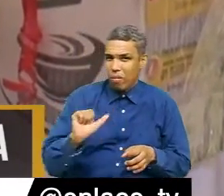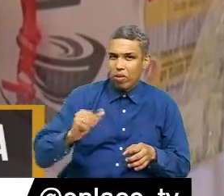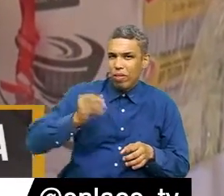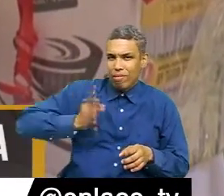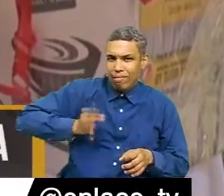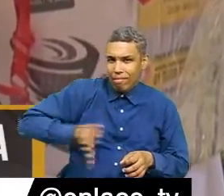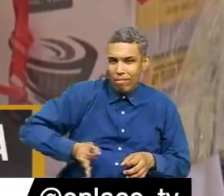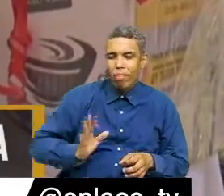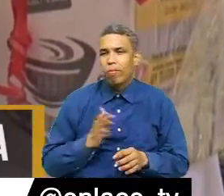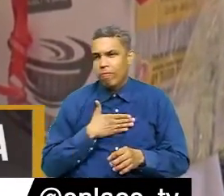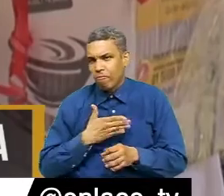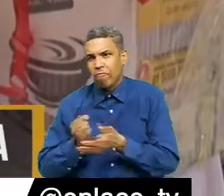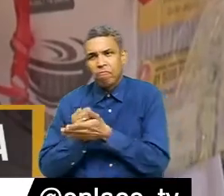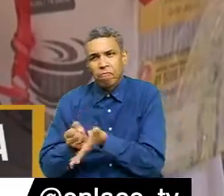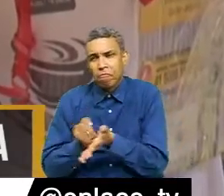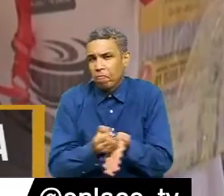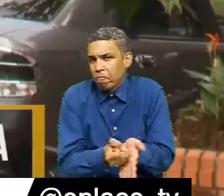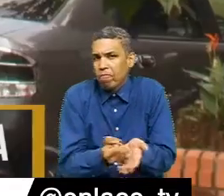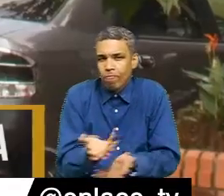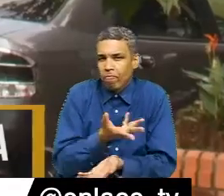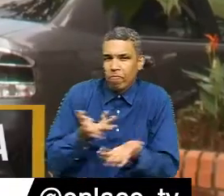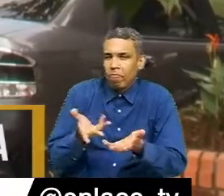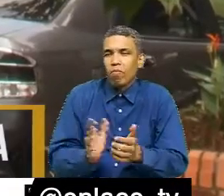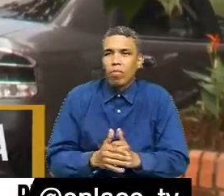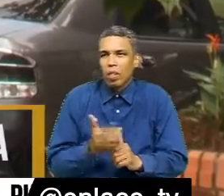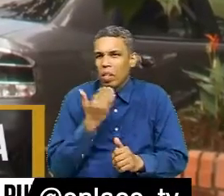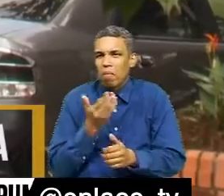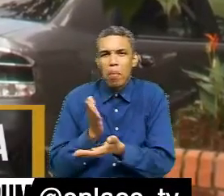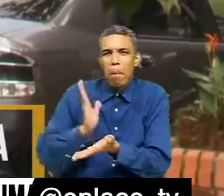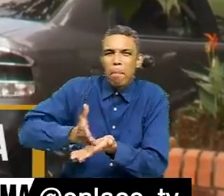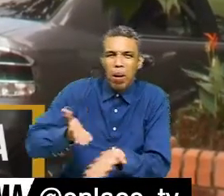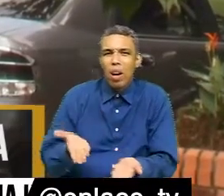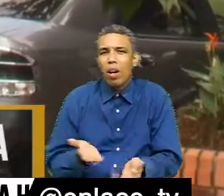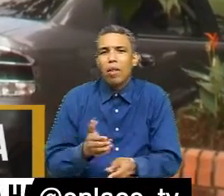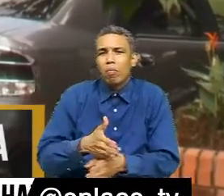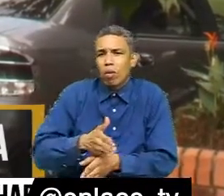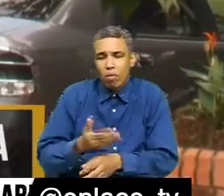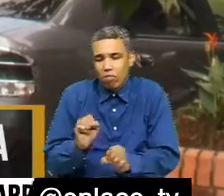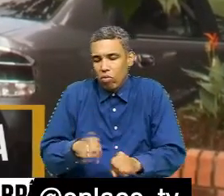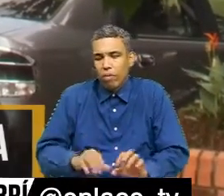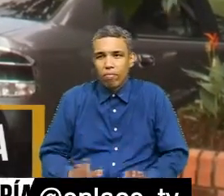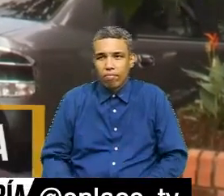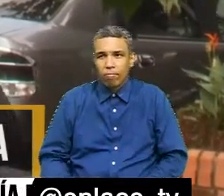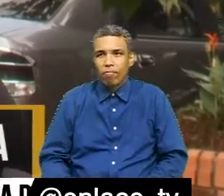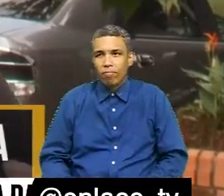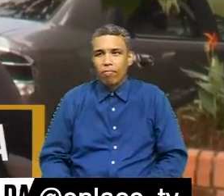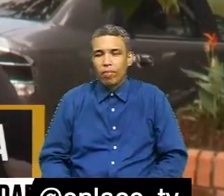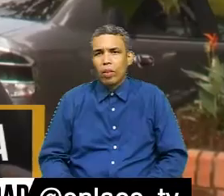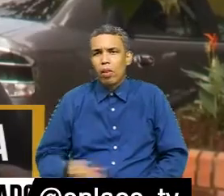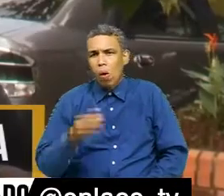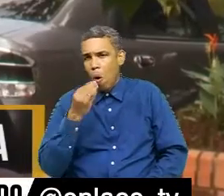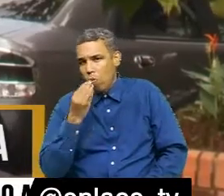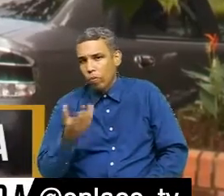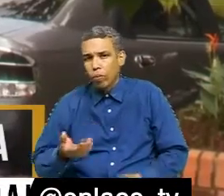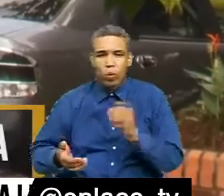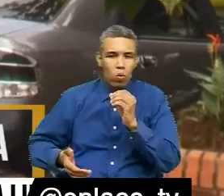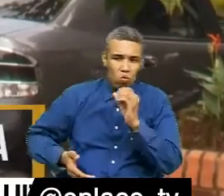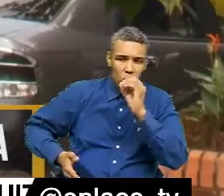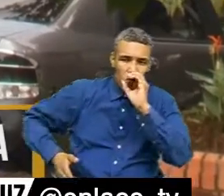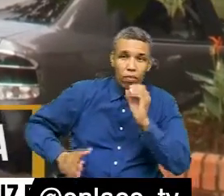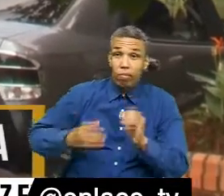jóvenes, pueden asistir a la viejoteca. Les da la cena, se les da